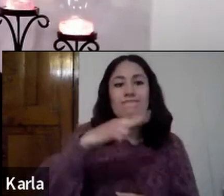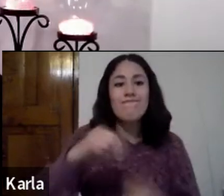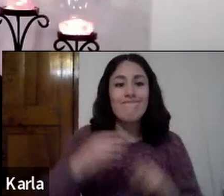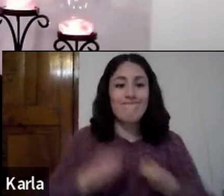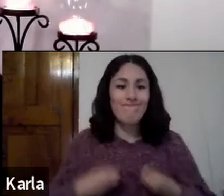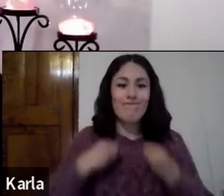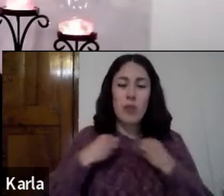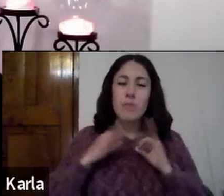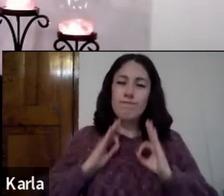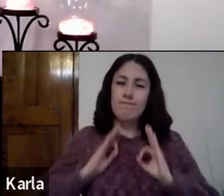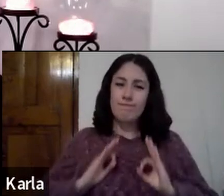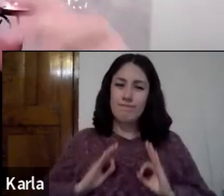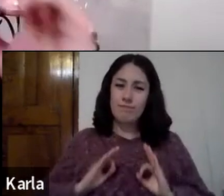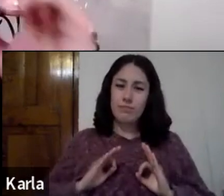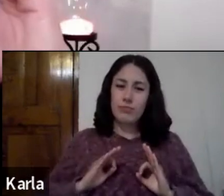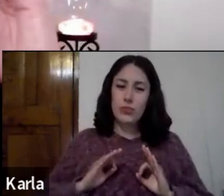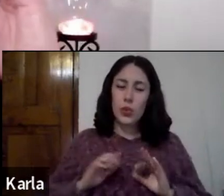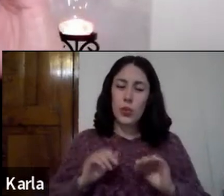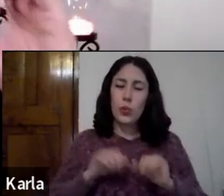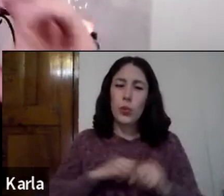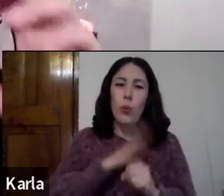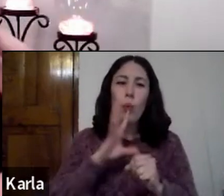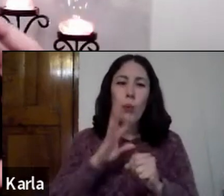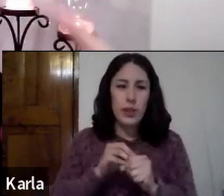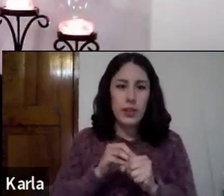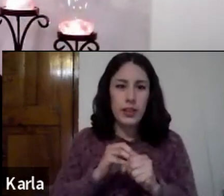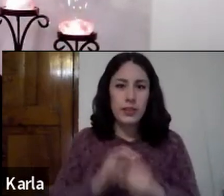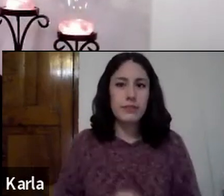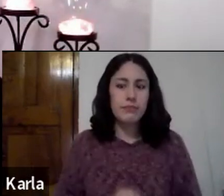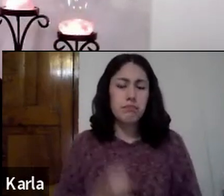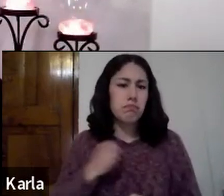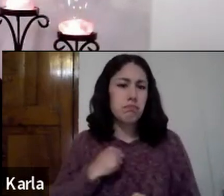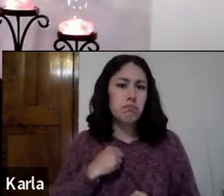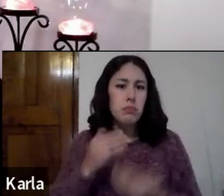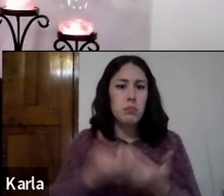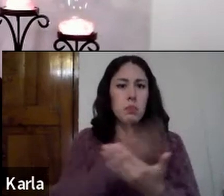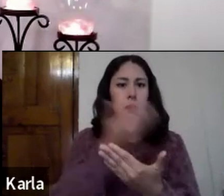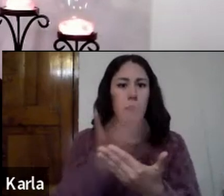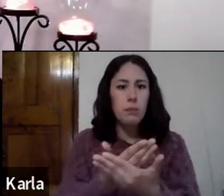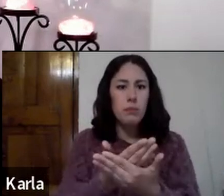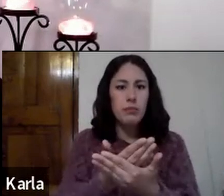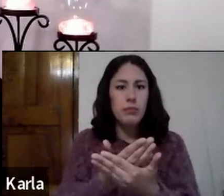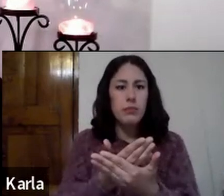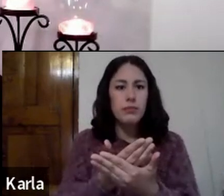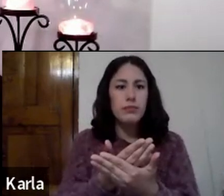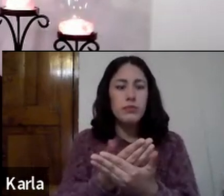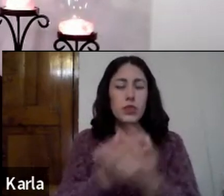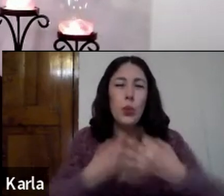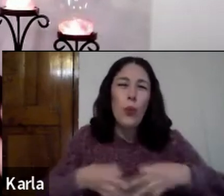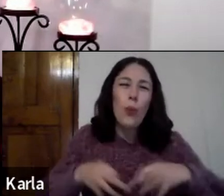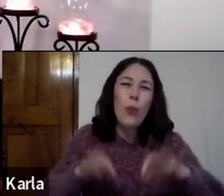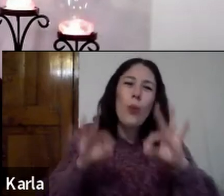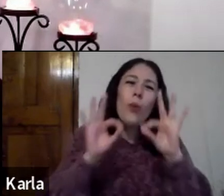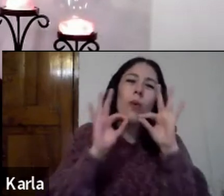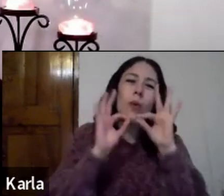como plena no y me gustaría como propuesta un énfasis que ayuda mucho es